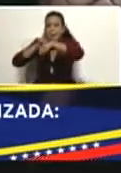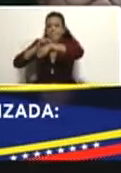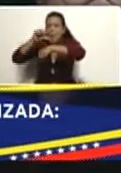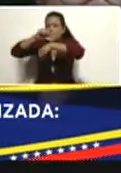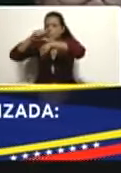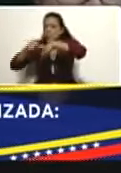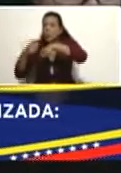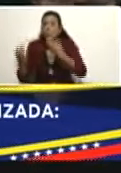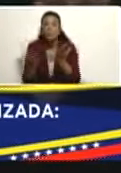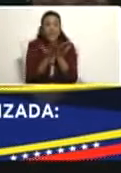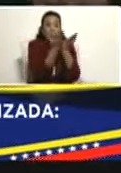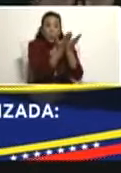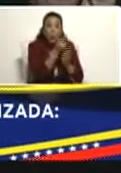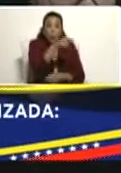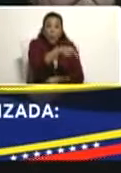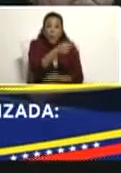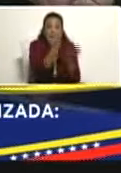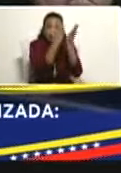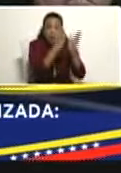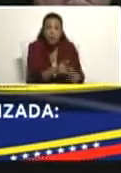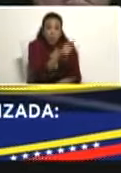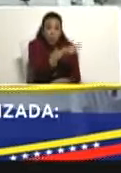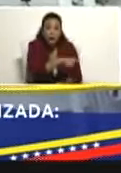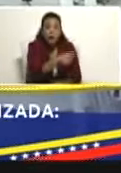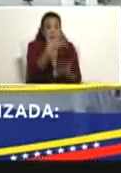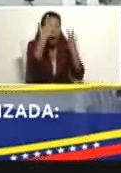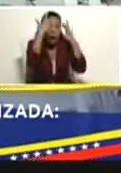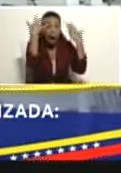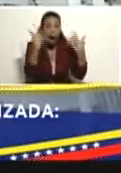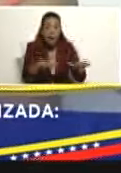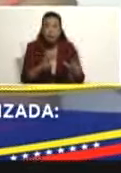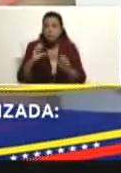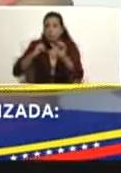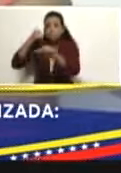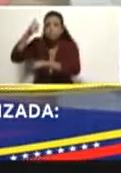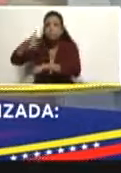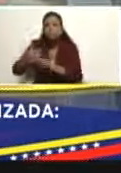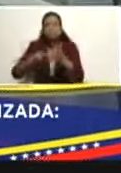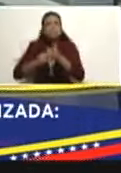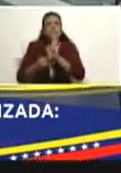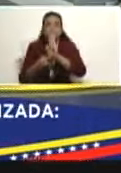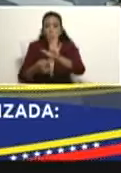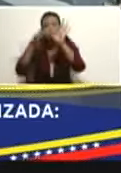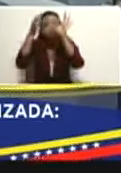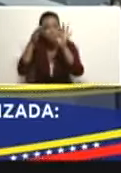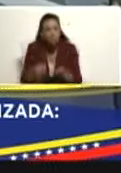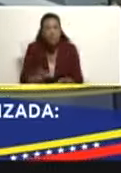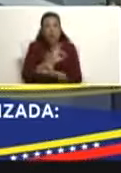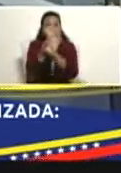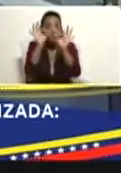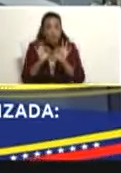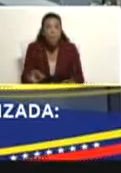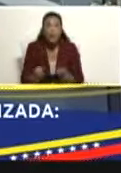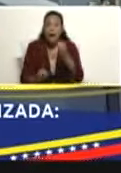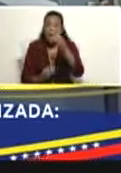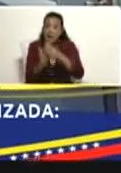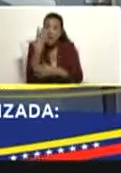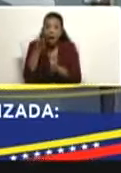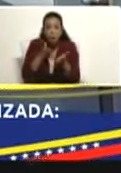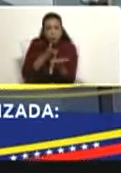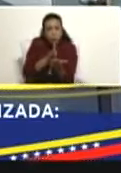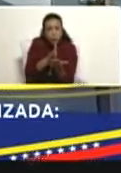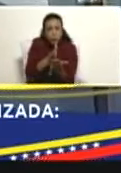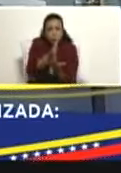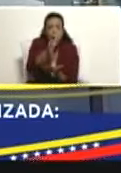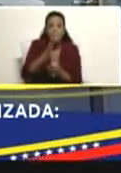estos estudiantes, que este proceso de formación nos está acompañando a hacer, significa definitivamente la construcción del camino para